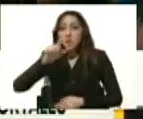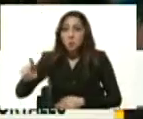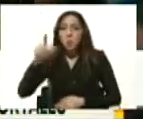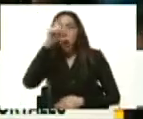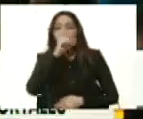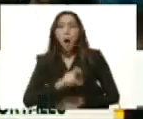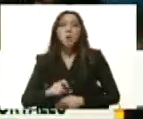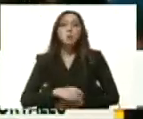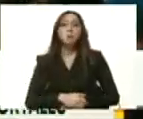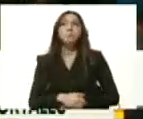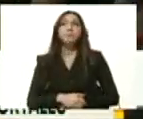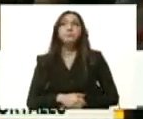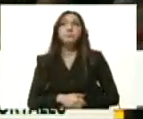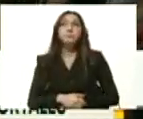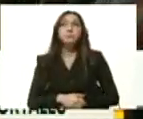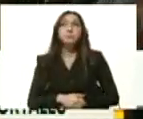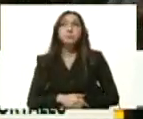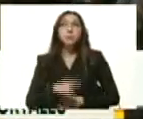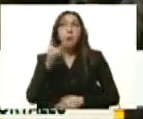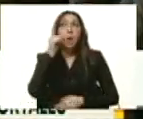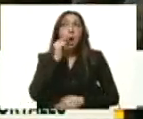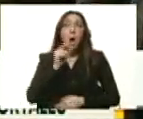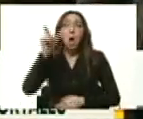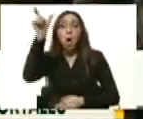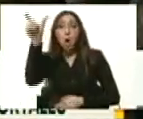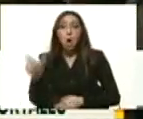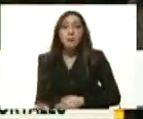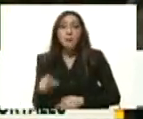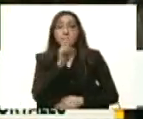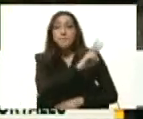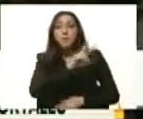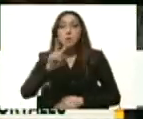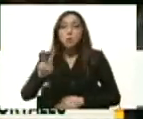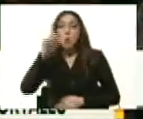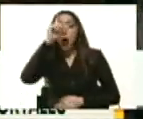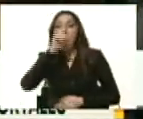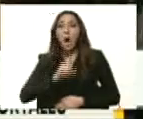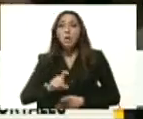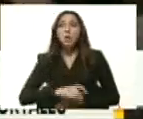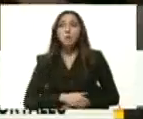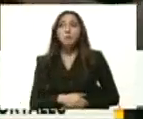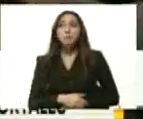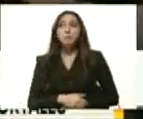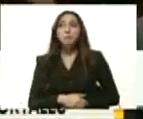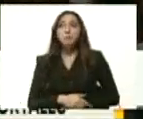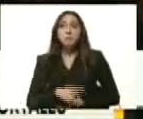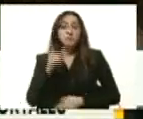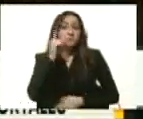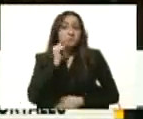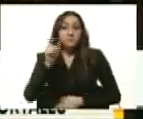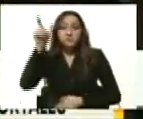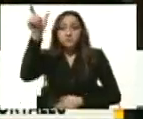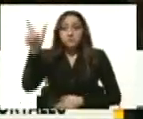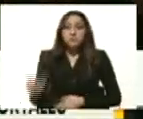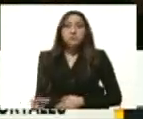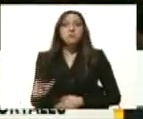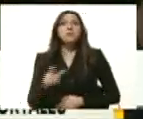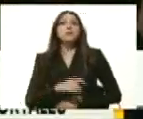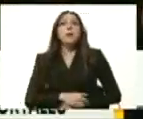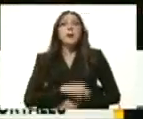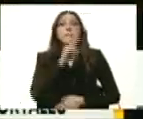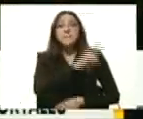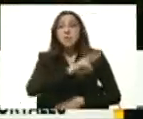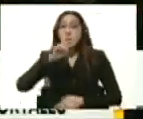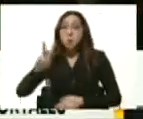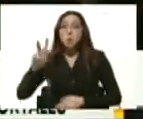años. Joel Colque Pati, 22 años. Juan José Tenorio Mamani,